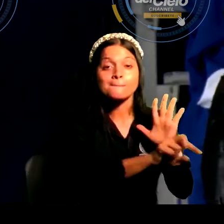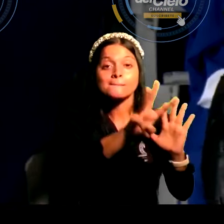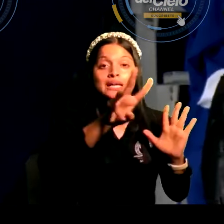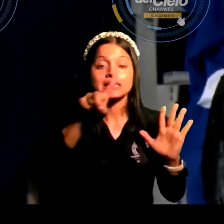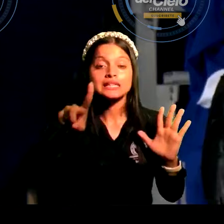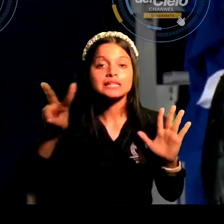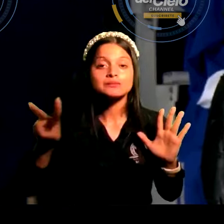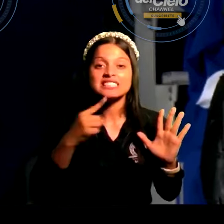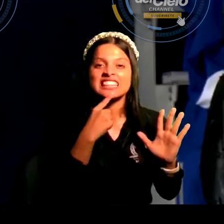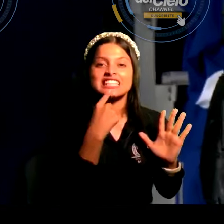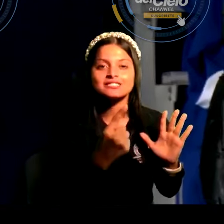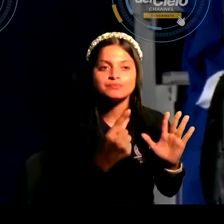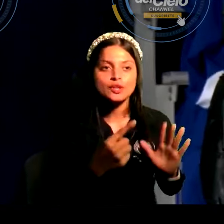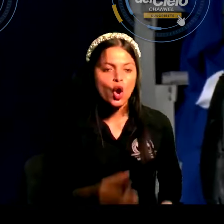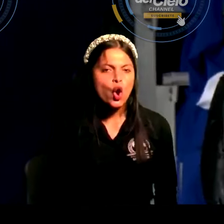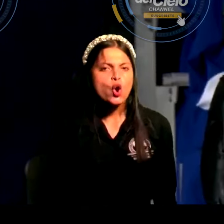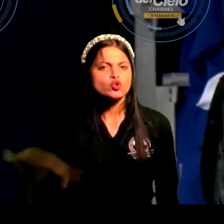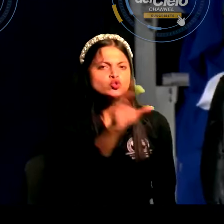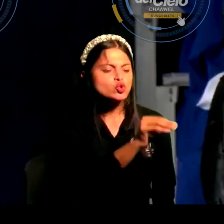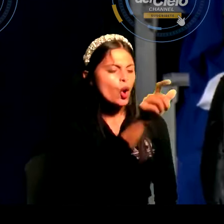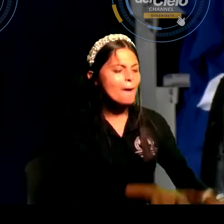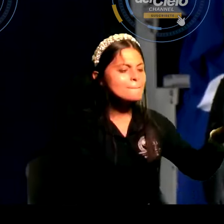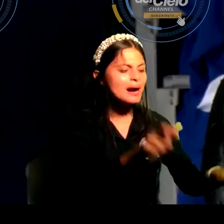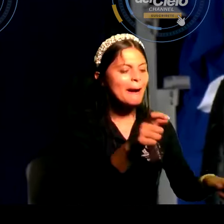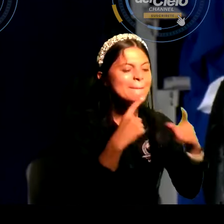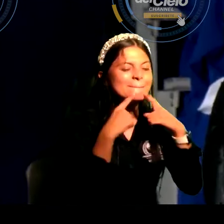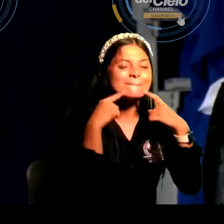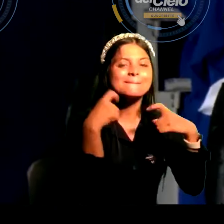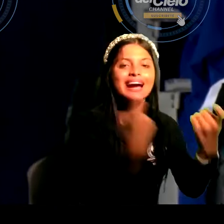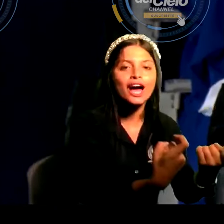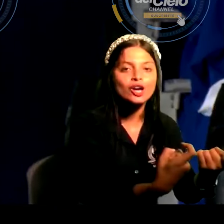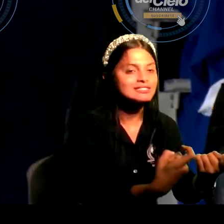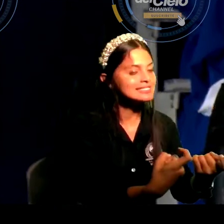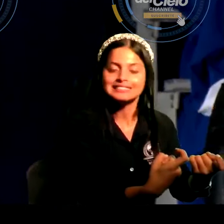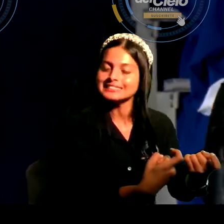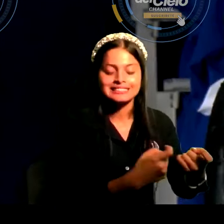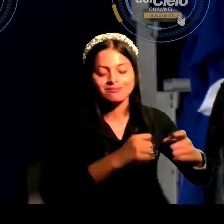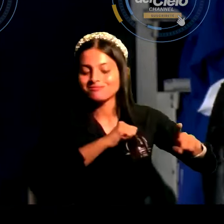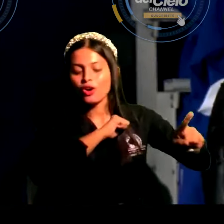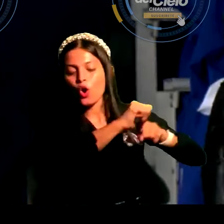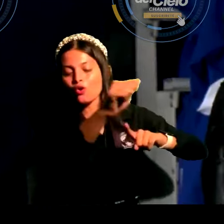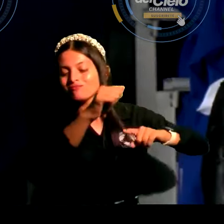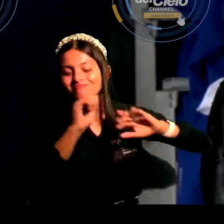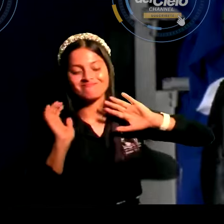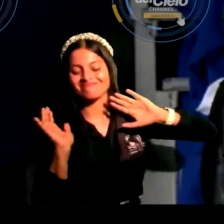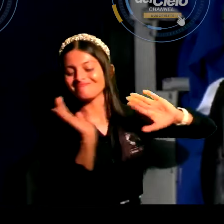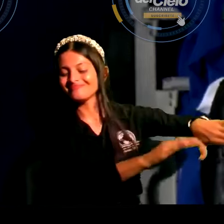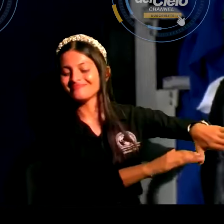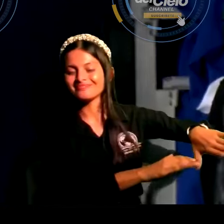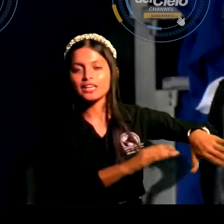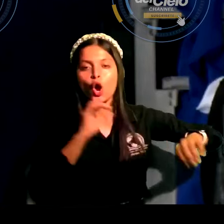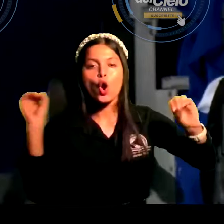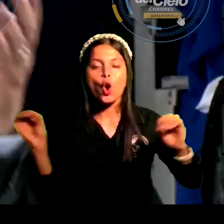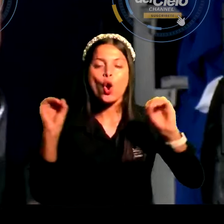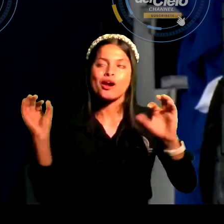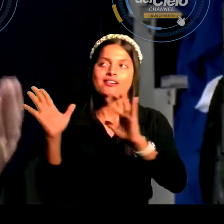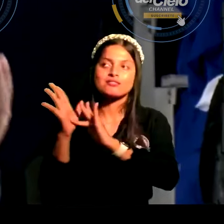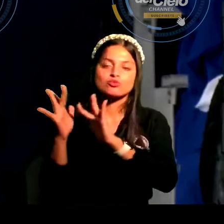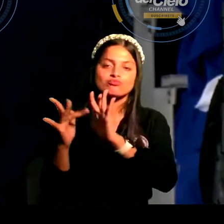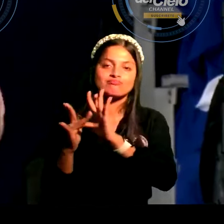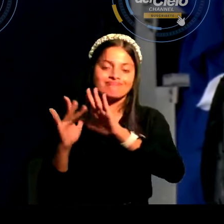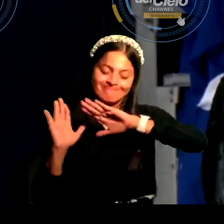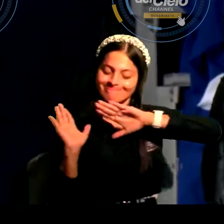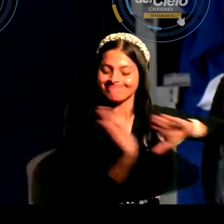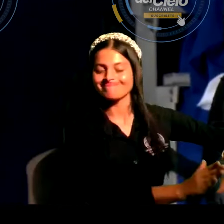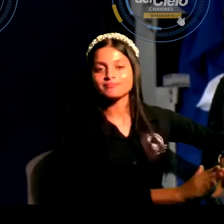pecaron y están destituidos de la gloria de Dios. Romanos 6, 23, porque la